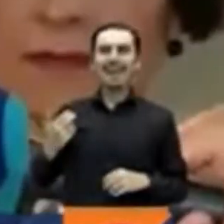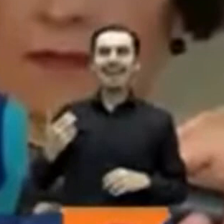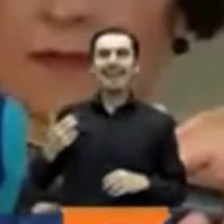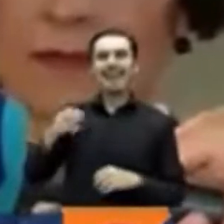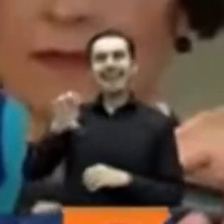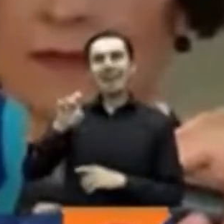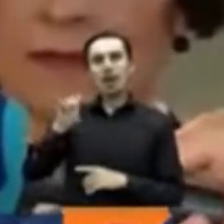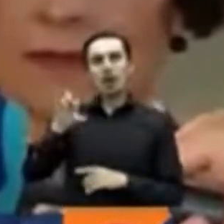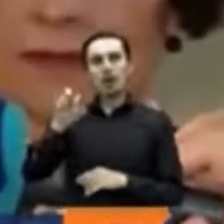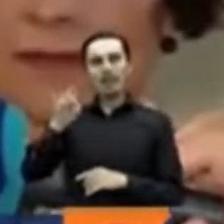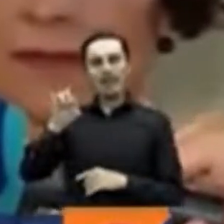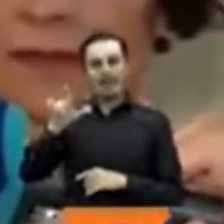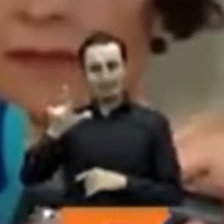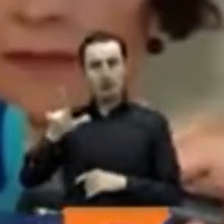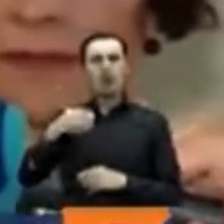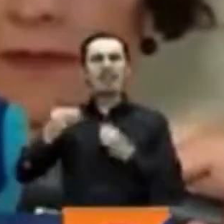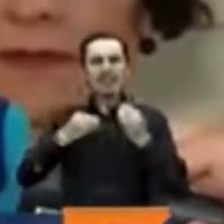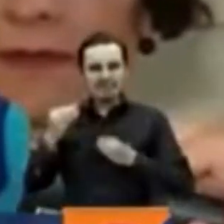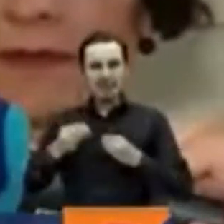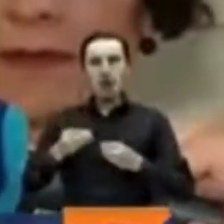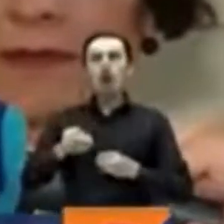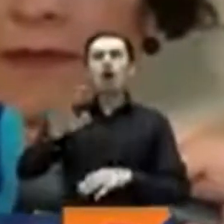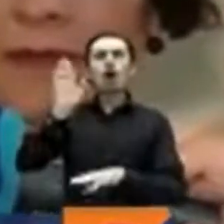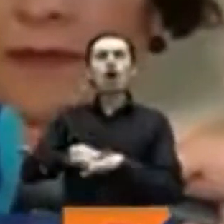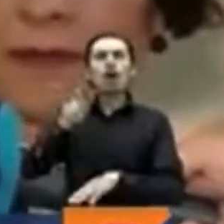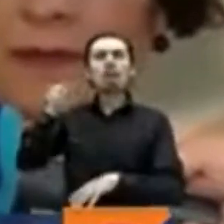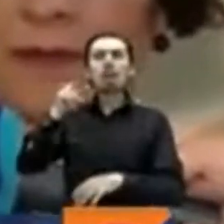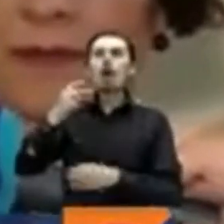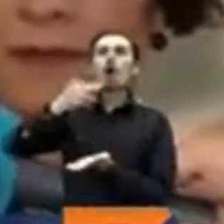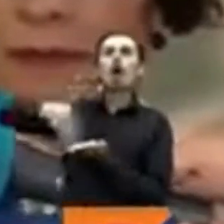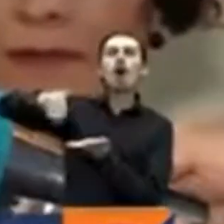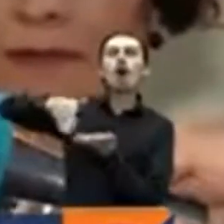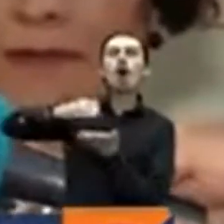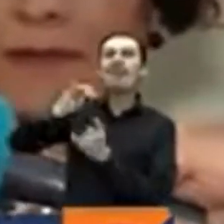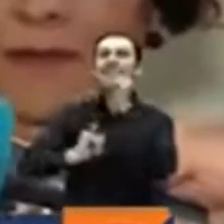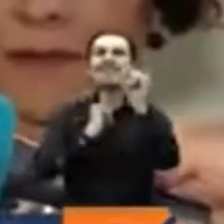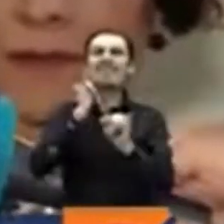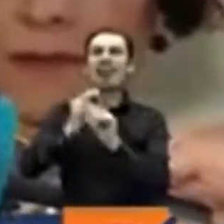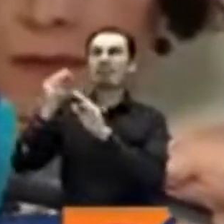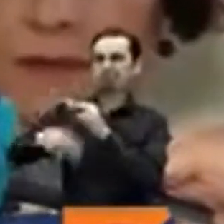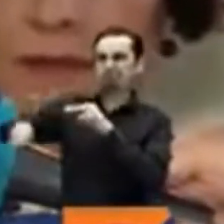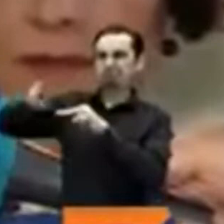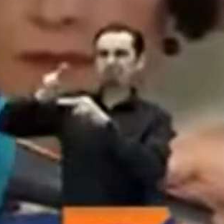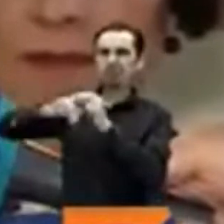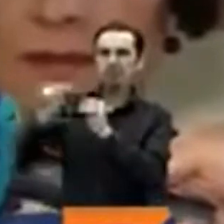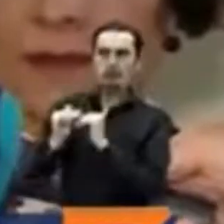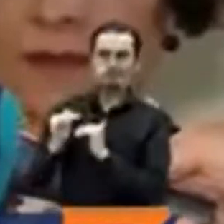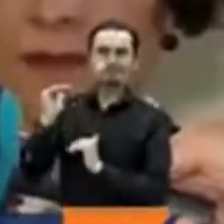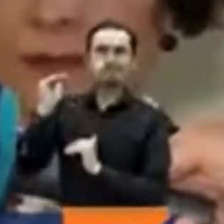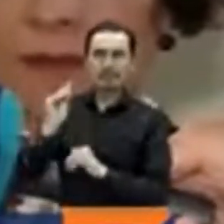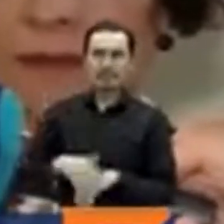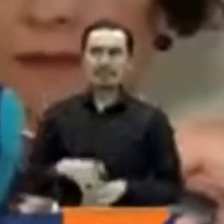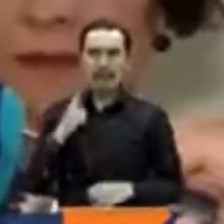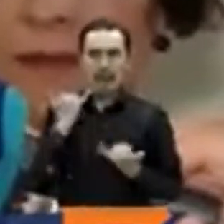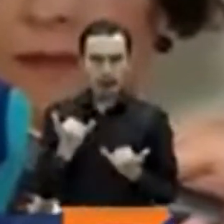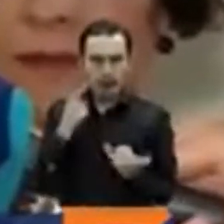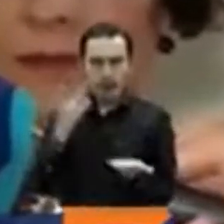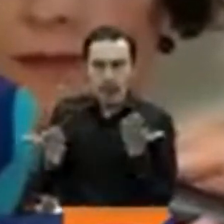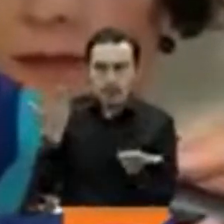comprara, importara e hiciera gasolina a precios internacionales del petróleo, cara relativamente en estas